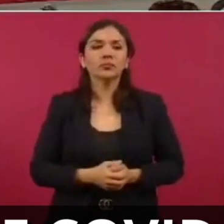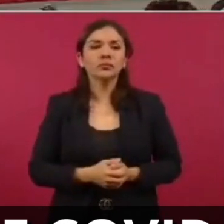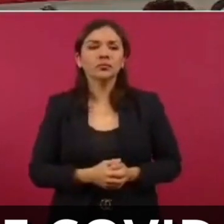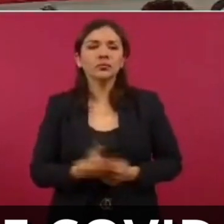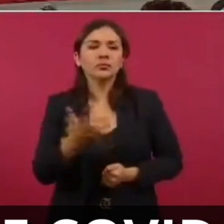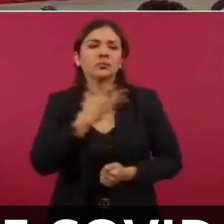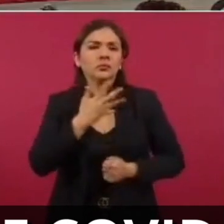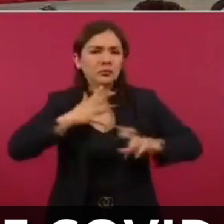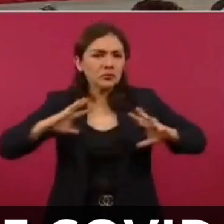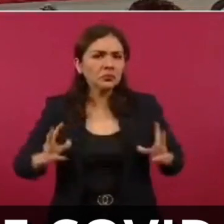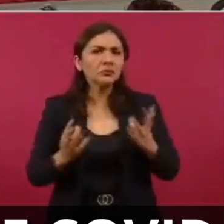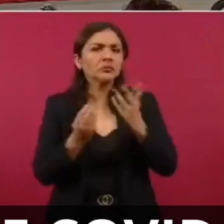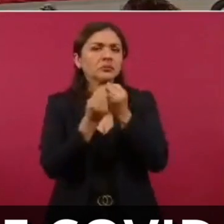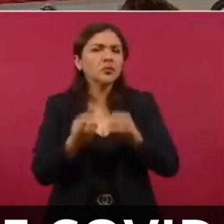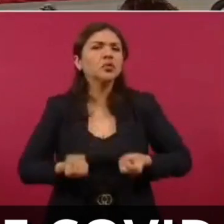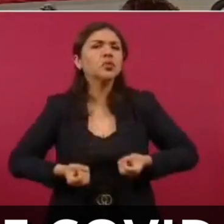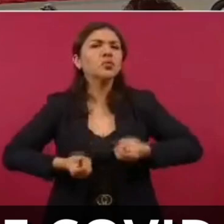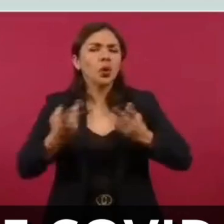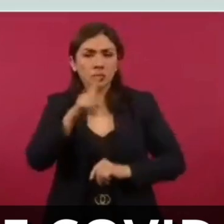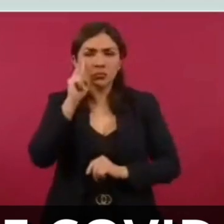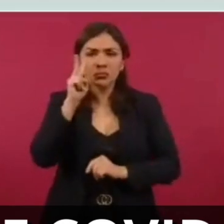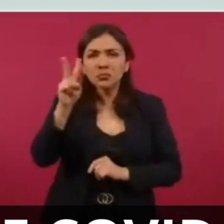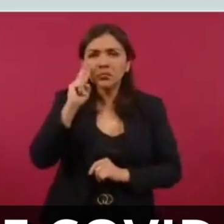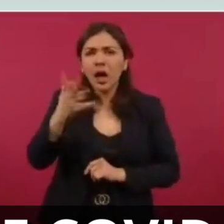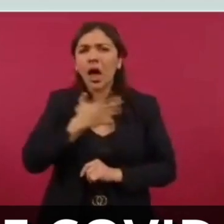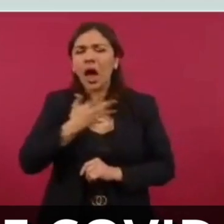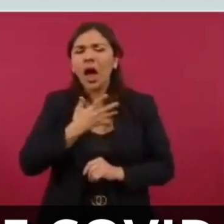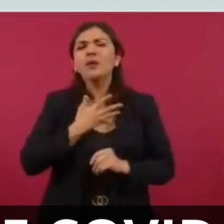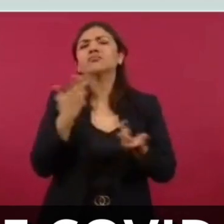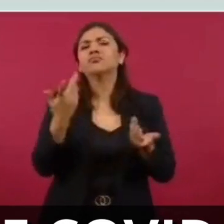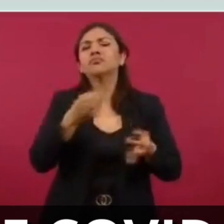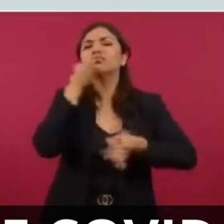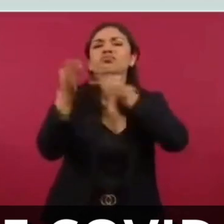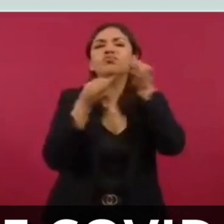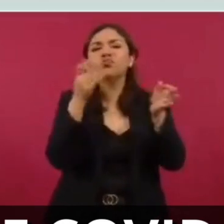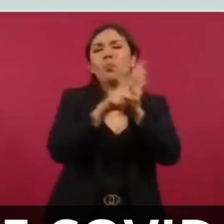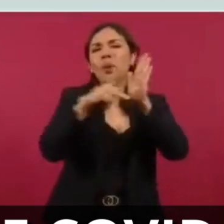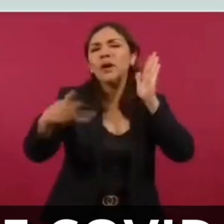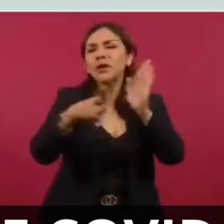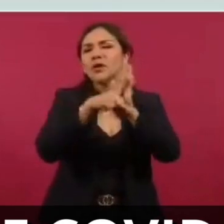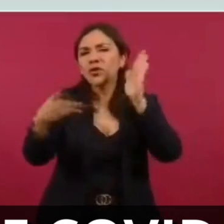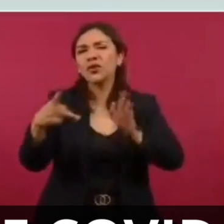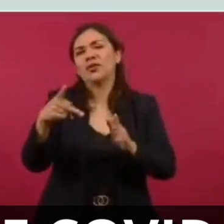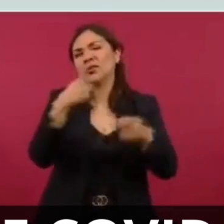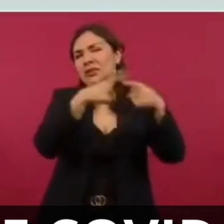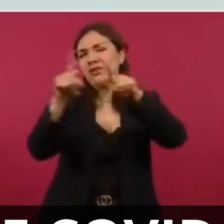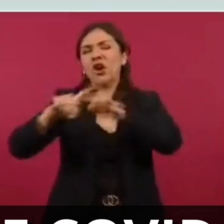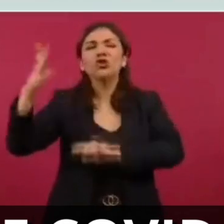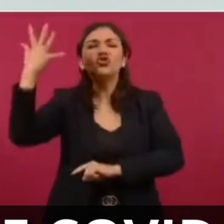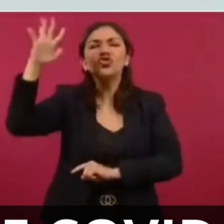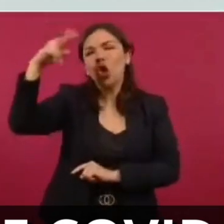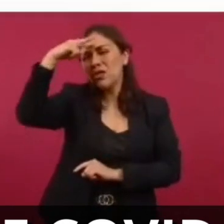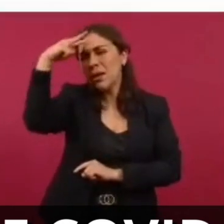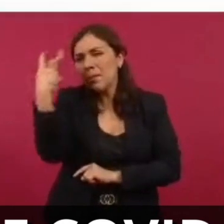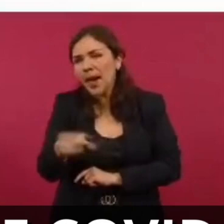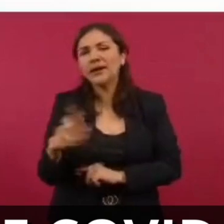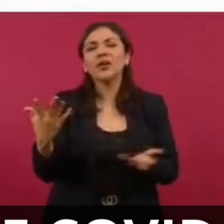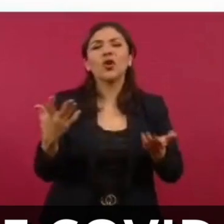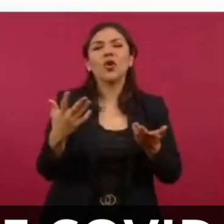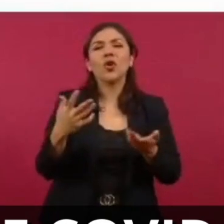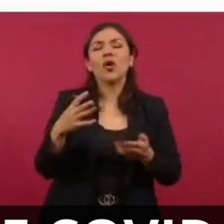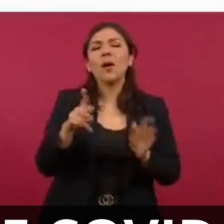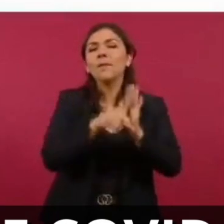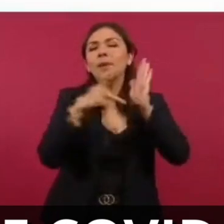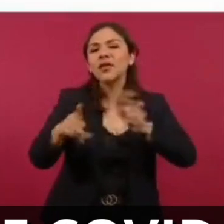algunas de las portadas donde se puede identificar algunos de los diarios nacionales, El Sol de México y todos sus soles, el diario La Razón, el